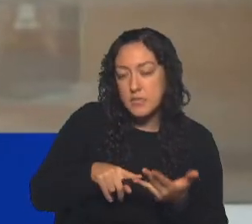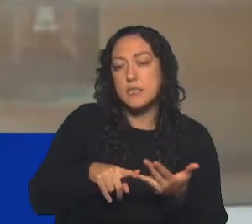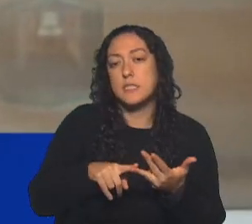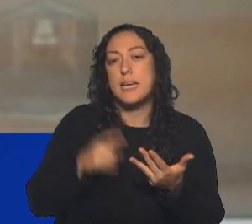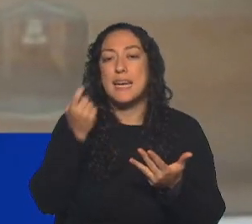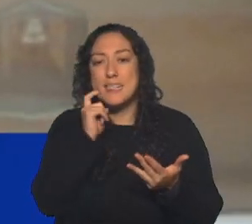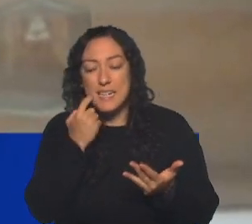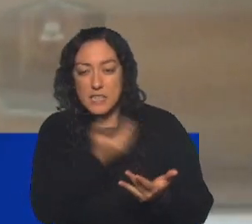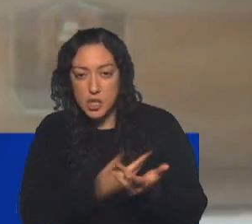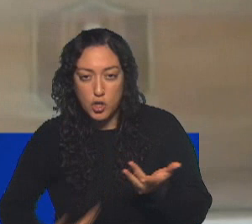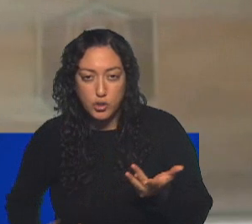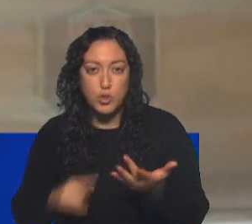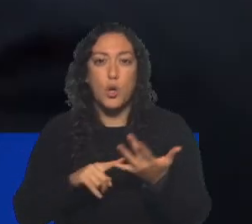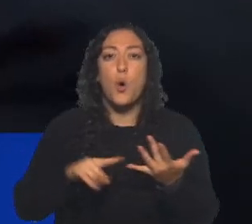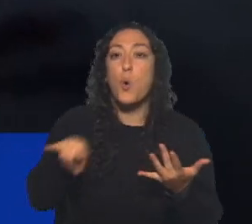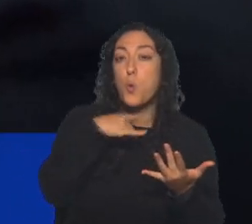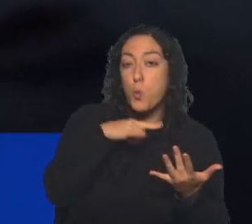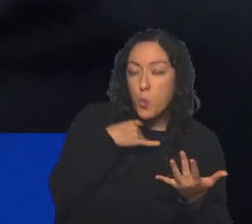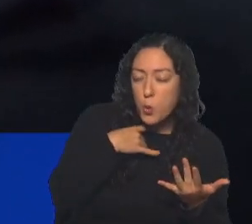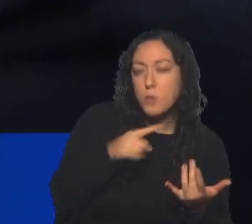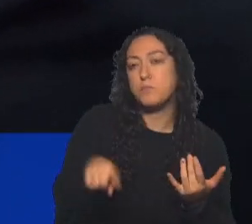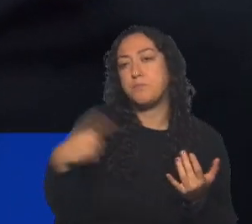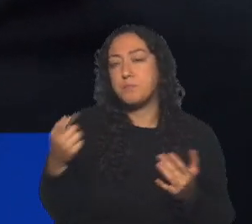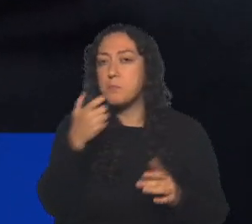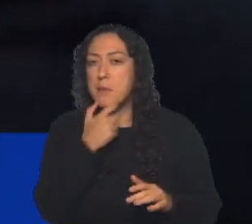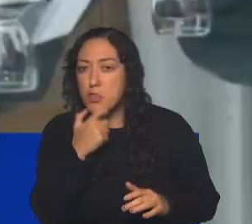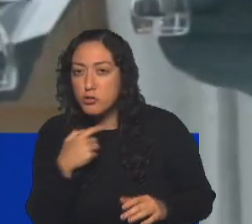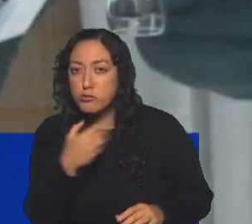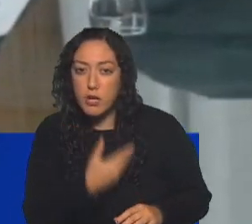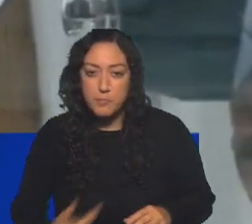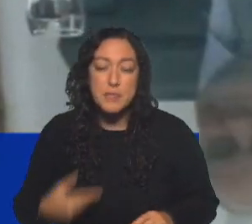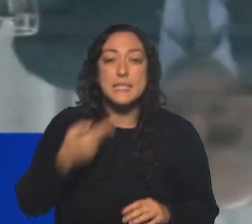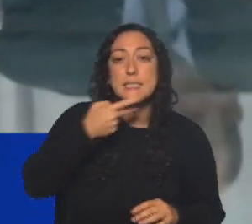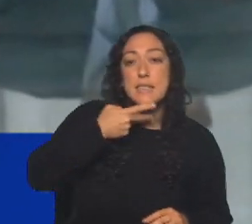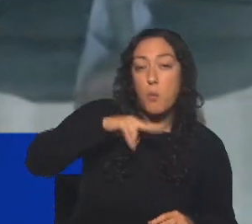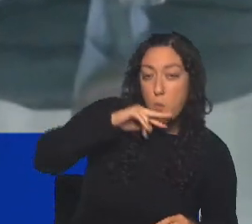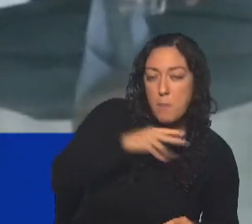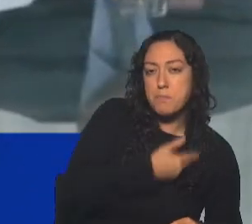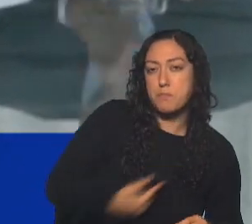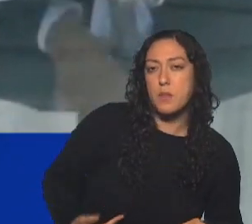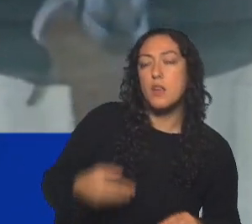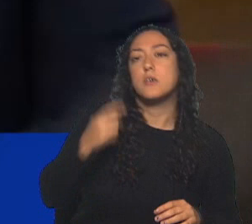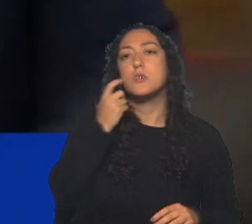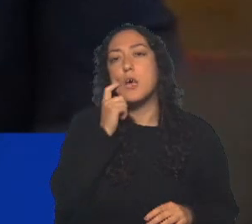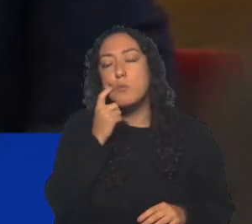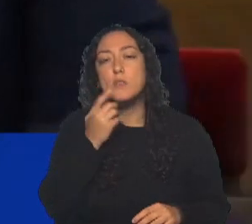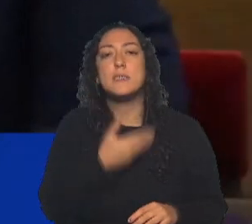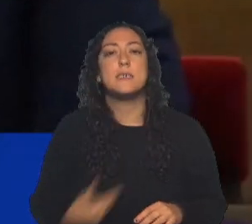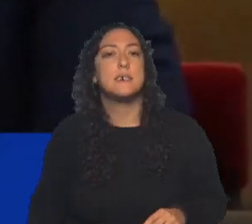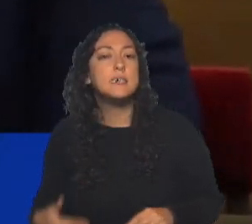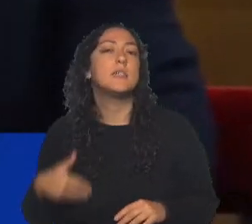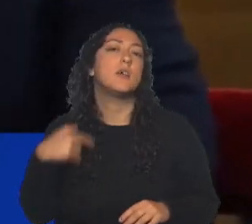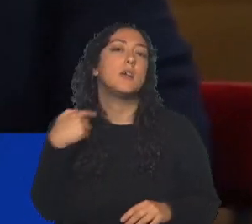Ríos, Rogelio Frigerio, de Jujuy, Carlos Sadir, de Mendoza, Alfredo Cornejo, de San Juan, Marcelo Orrego, de San Luis, Claudio Poggi, de Santa